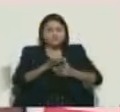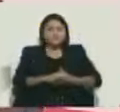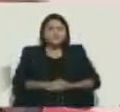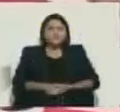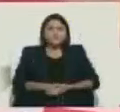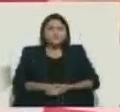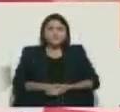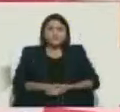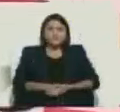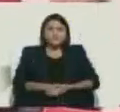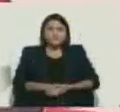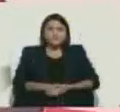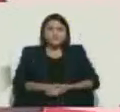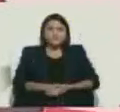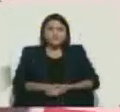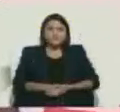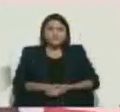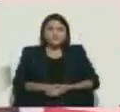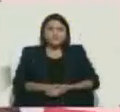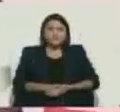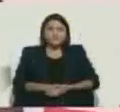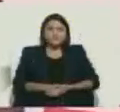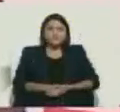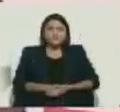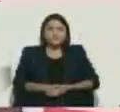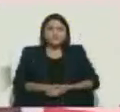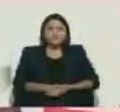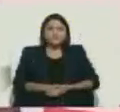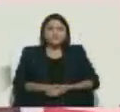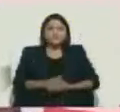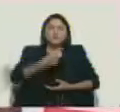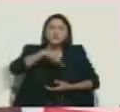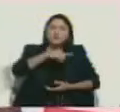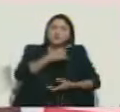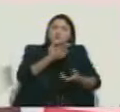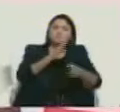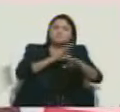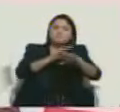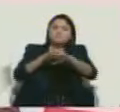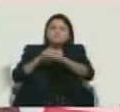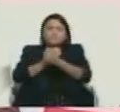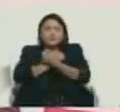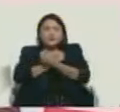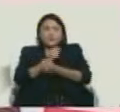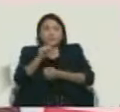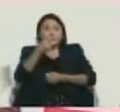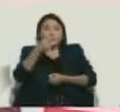los esperamos con los brazos abiertos. Lo único que pedimos de entrada, que amen la patria.